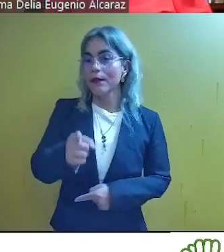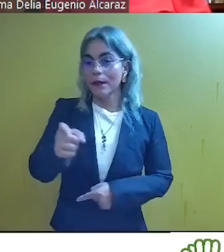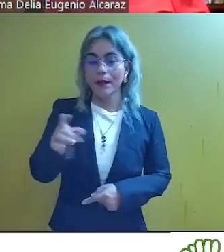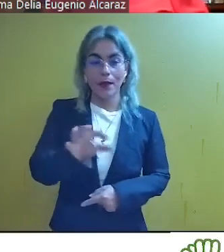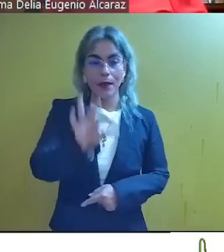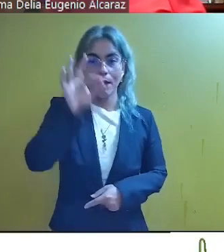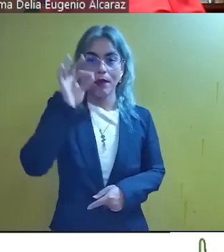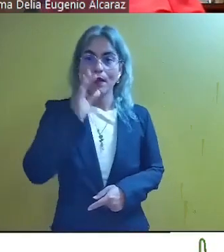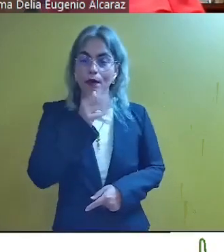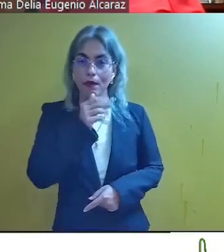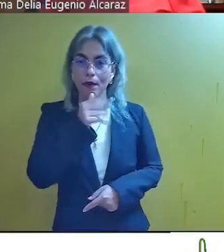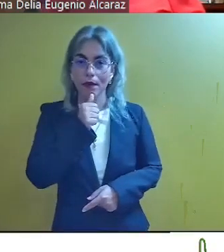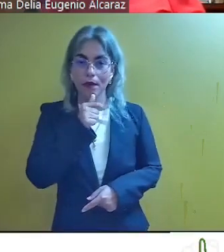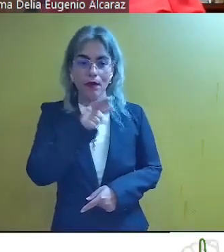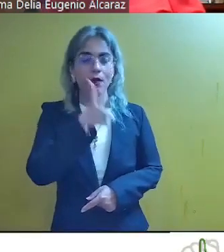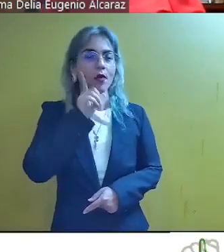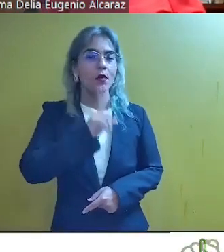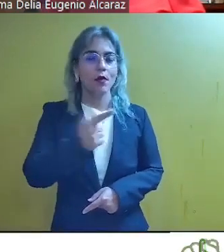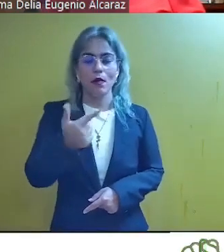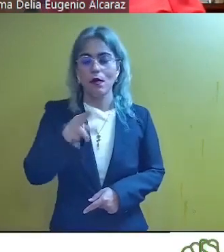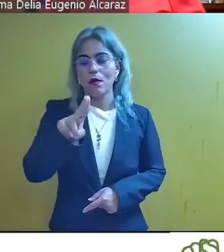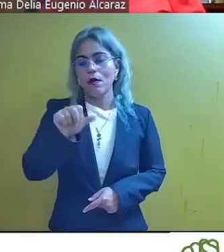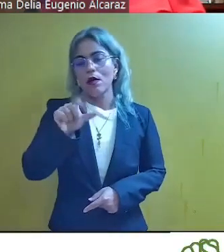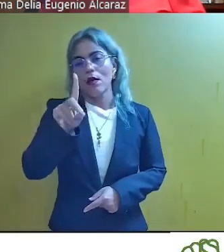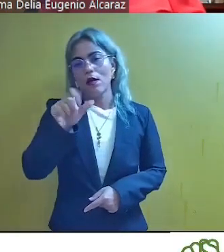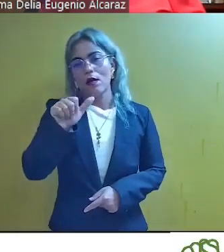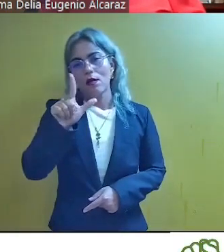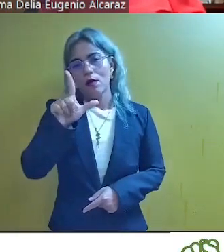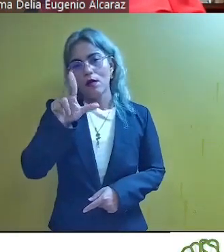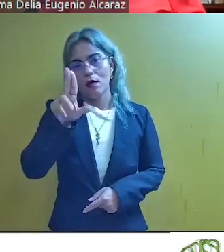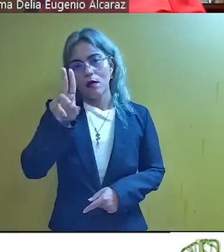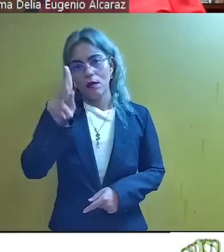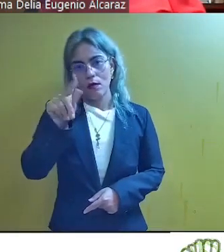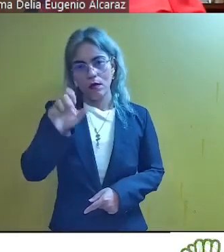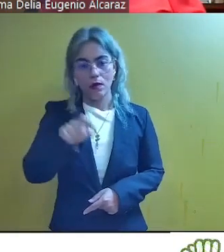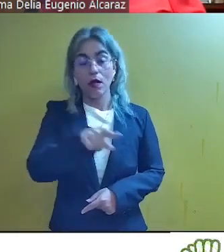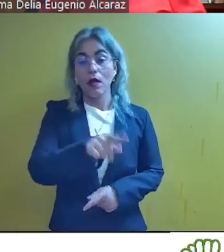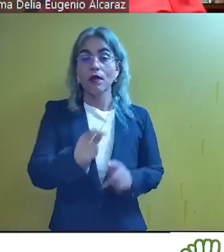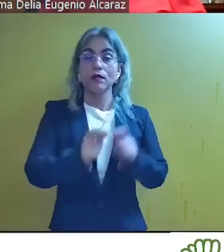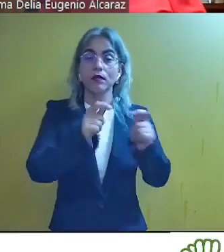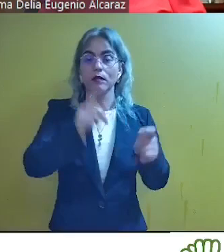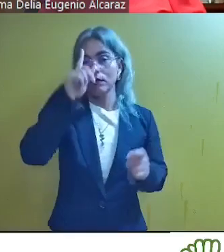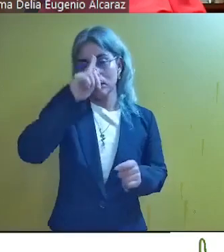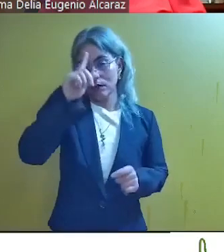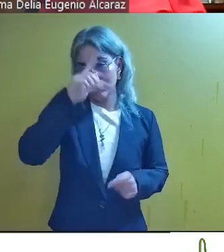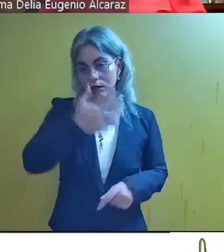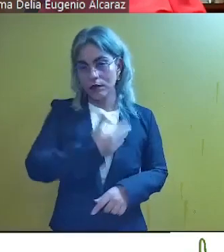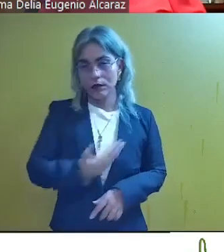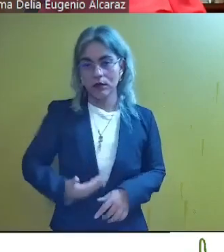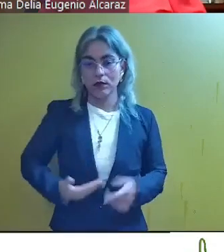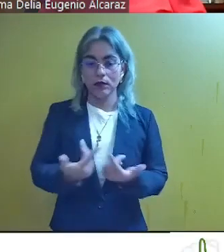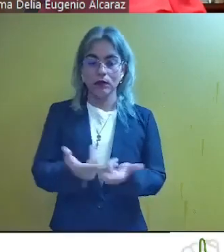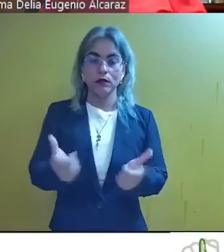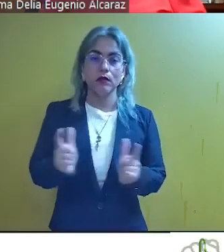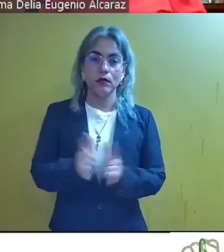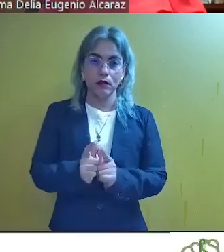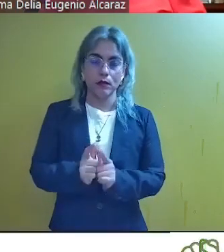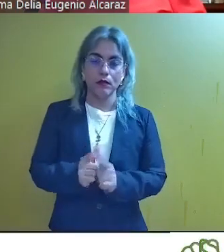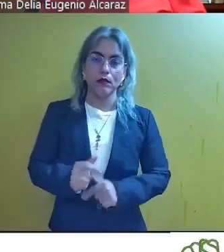inelegibilidad de la ciudadana Guadalupe Flores Camarillo para desempeñar el cargo de consejera presidenta del Consejo Distrital Electoral en cuestión.